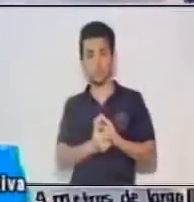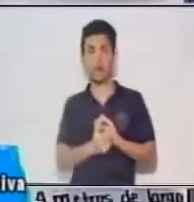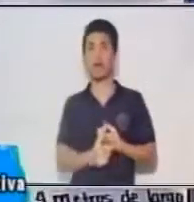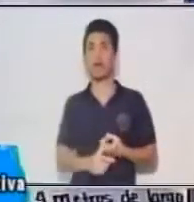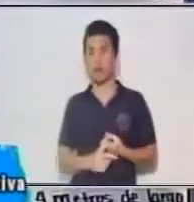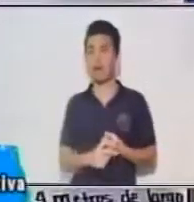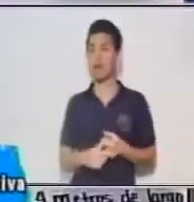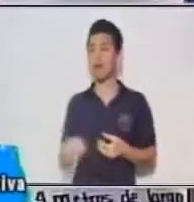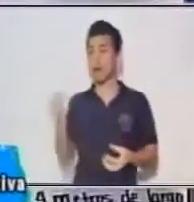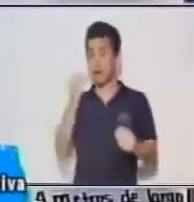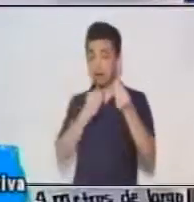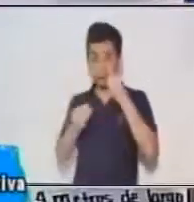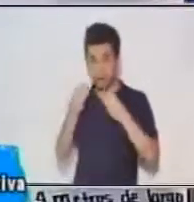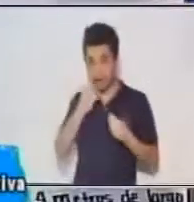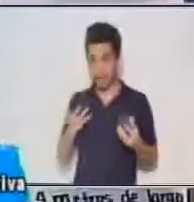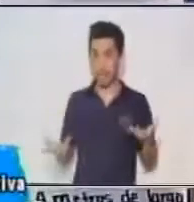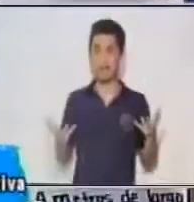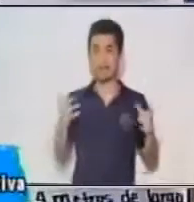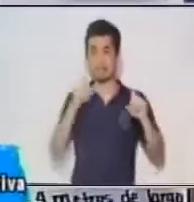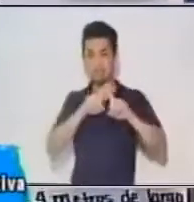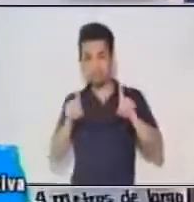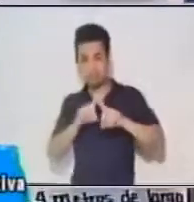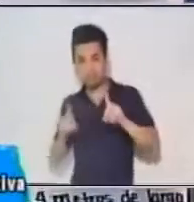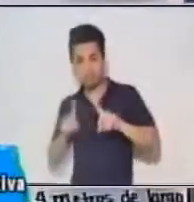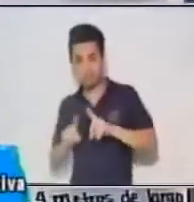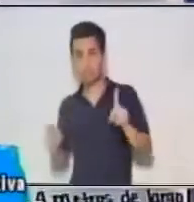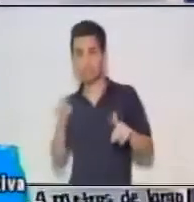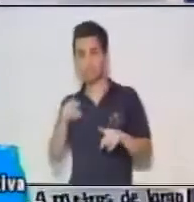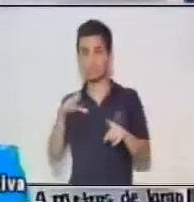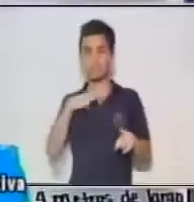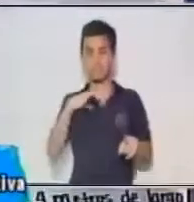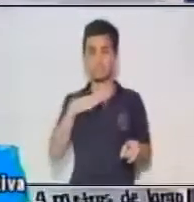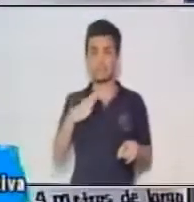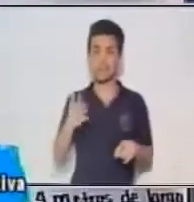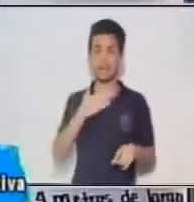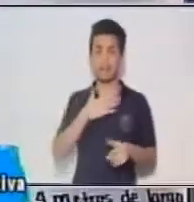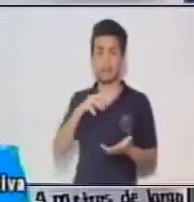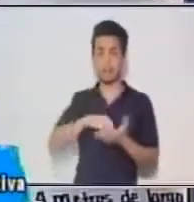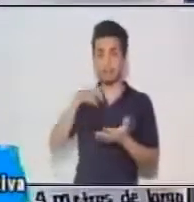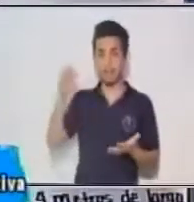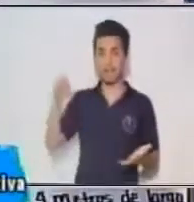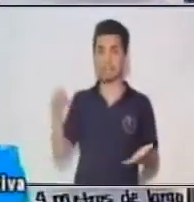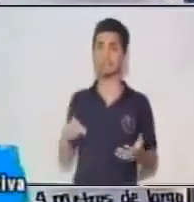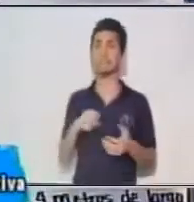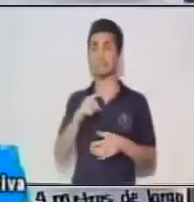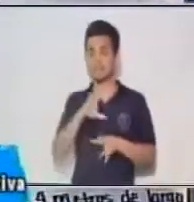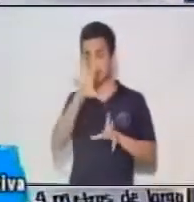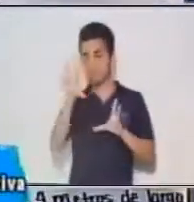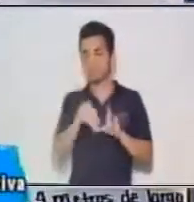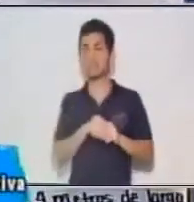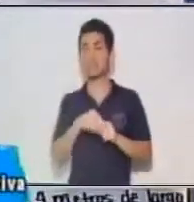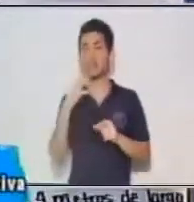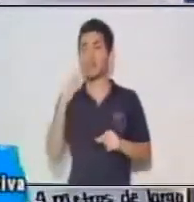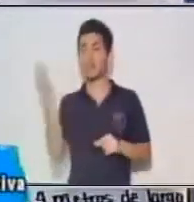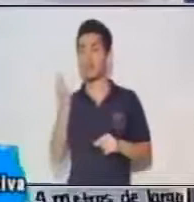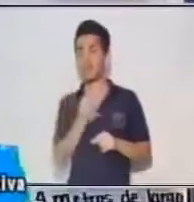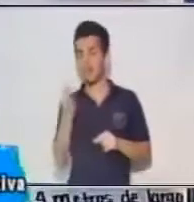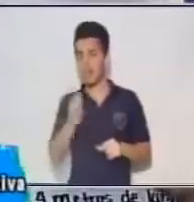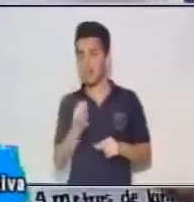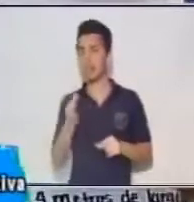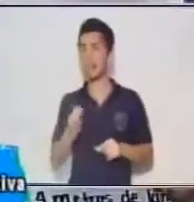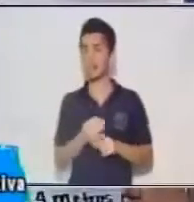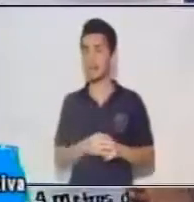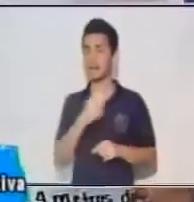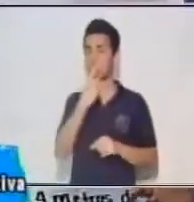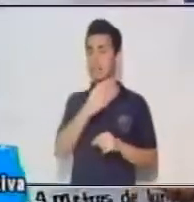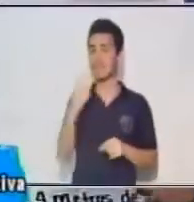la gastronomía, los alimentos variados que tiene nuestro país son sumamente deliciosos y en